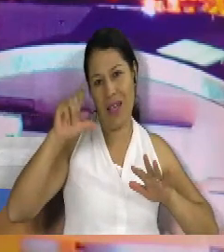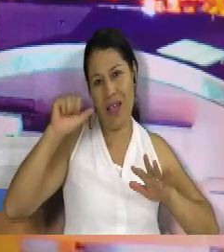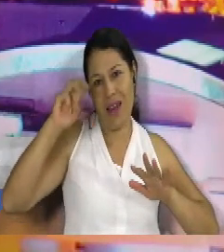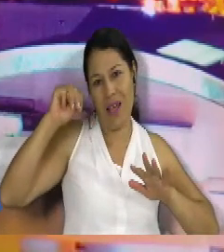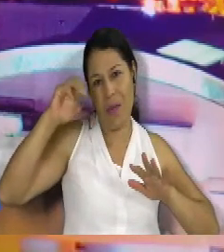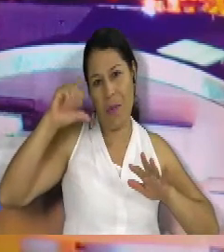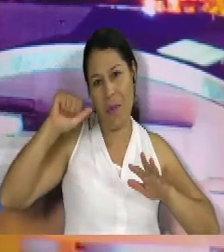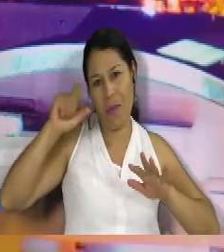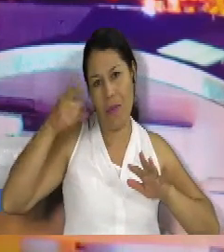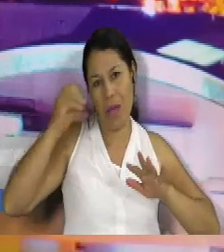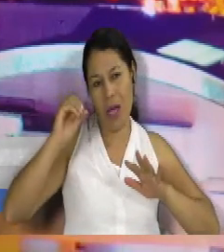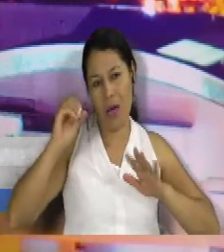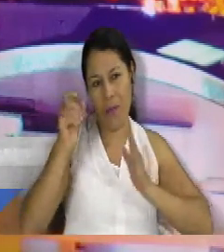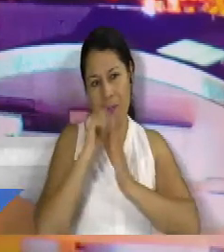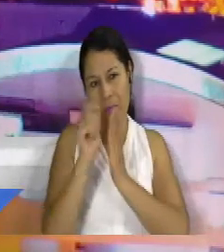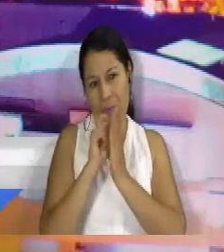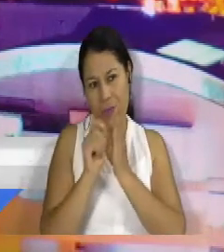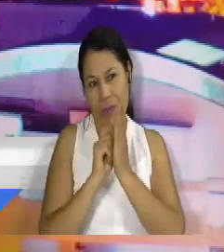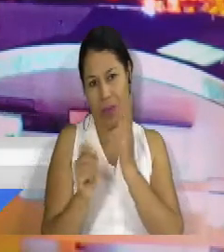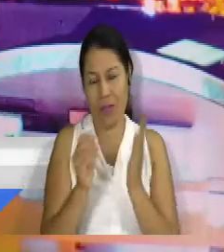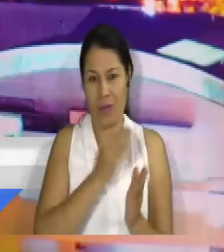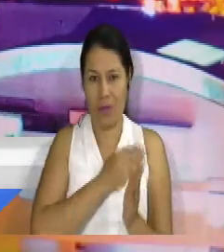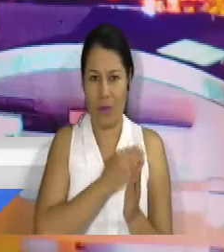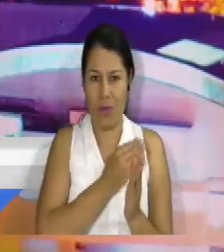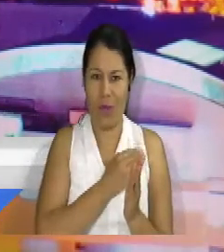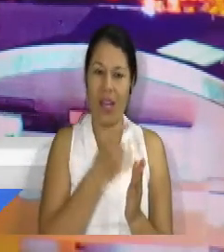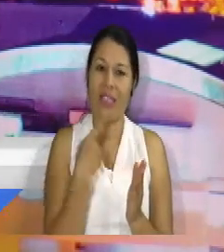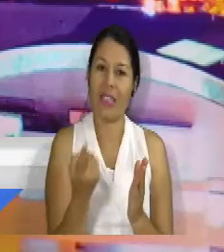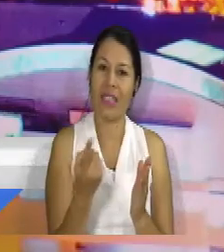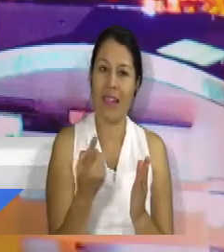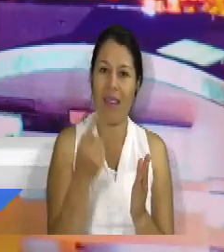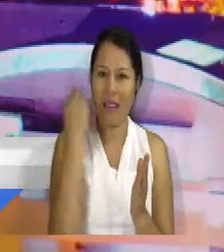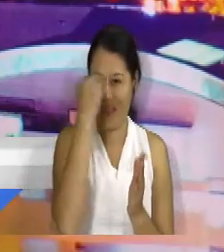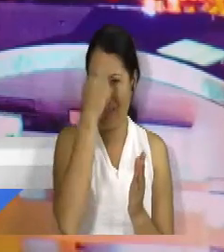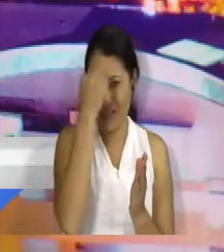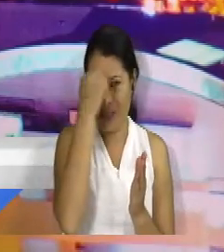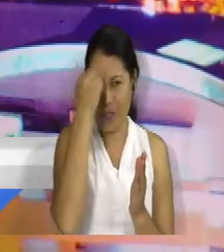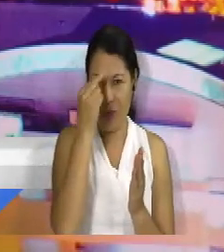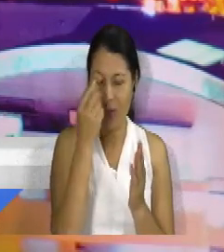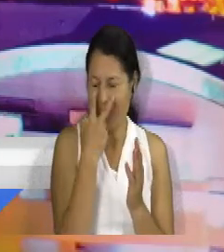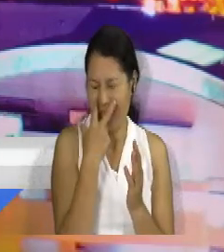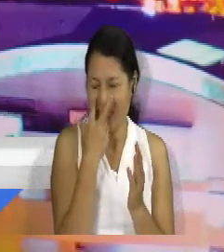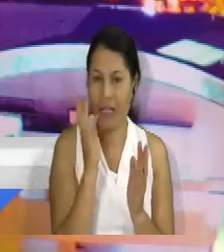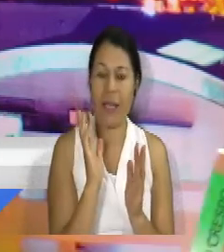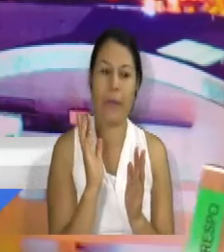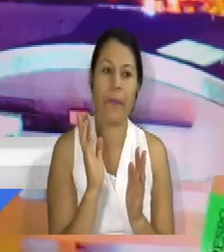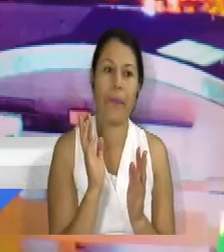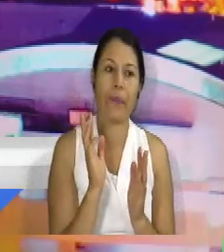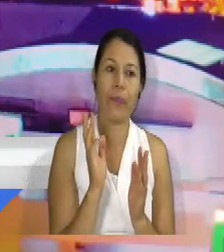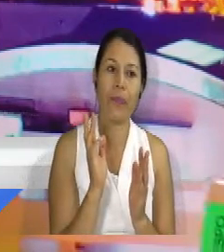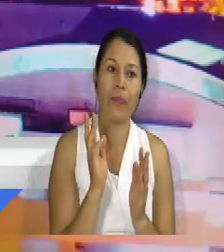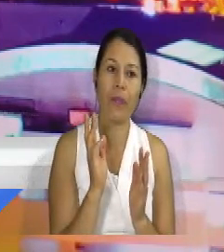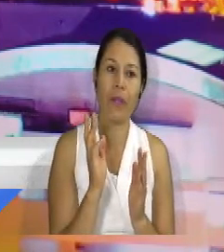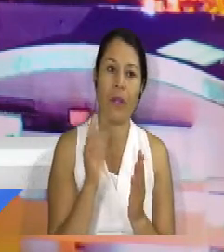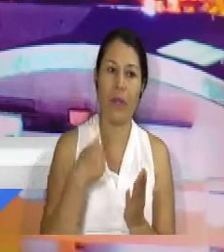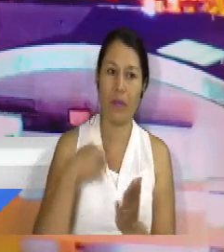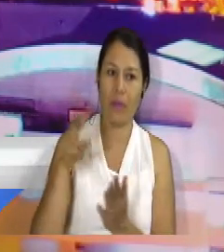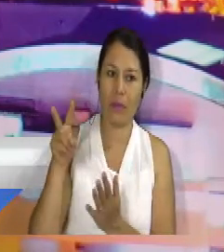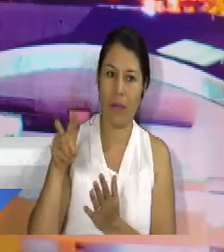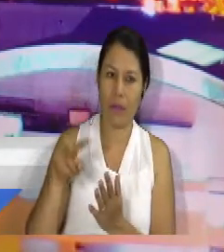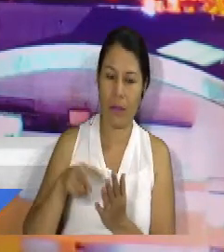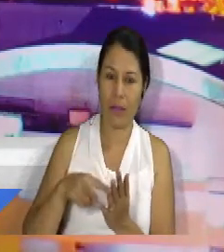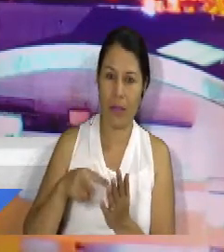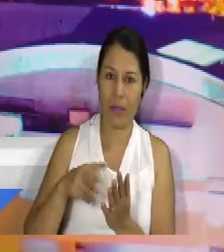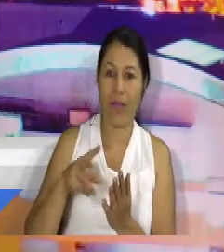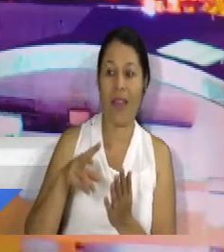tituló Ensayo sobre la ceguera. Sobre la ceguera, sí. Y yo, como parodiando un poco a José Saramago, hice un escrito para volver a ver la libertad. Y